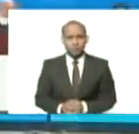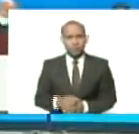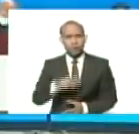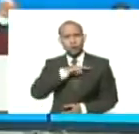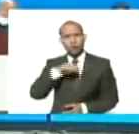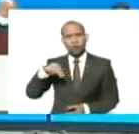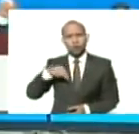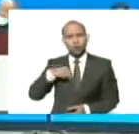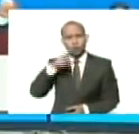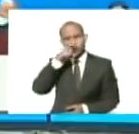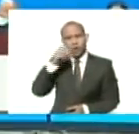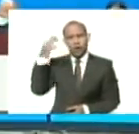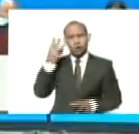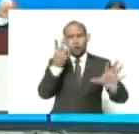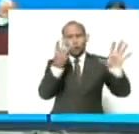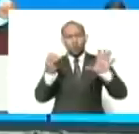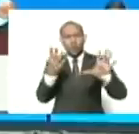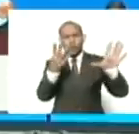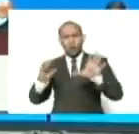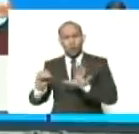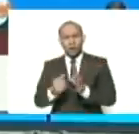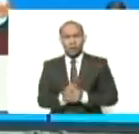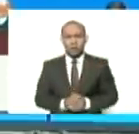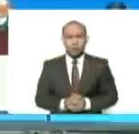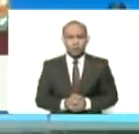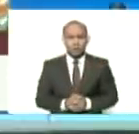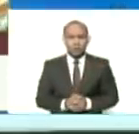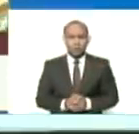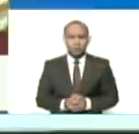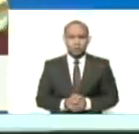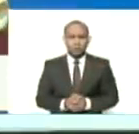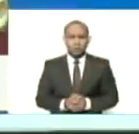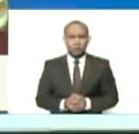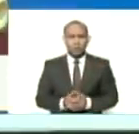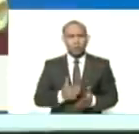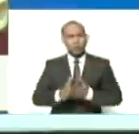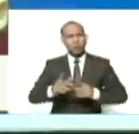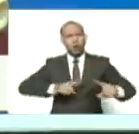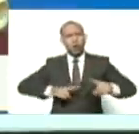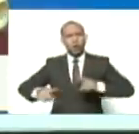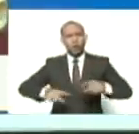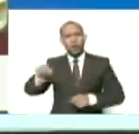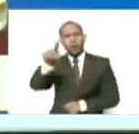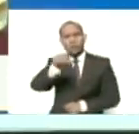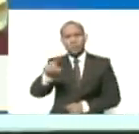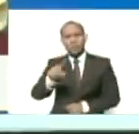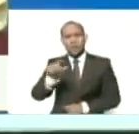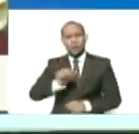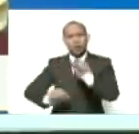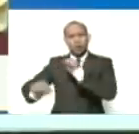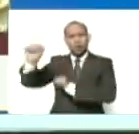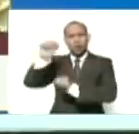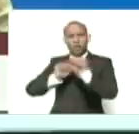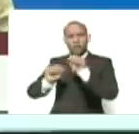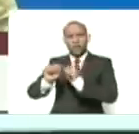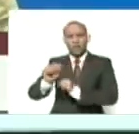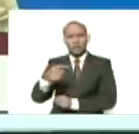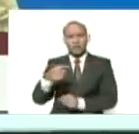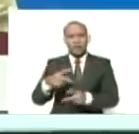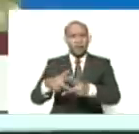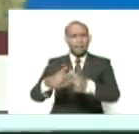nosotros en los años 80, 90 tuvimos la coordinadora sindical en defensa de las prestaciones